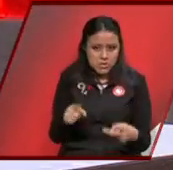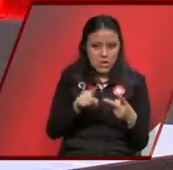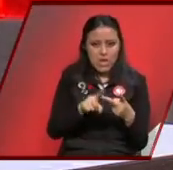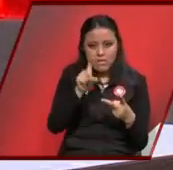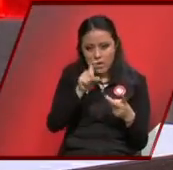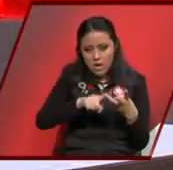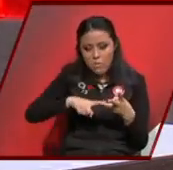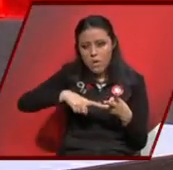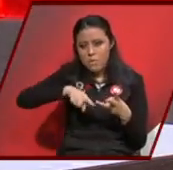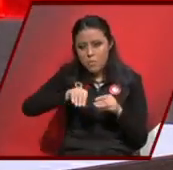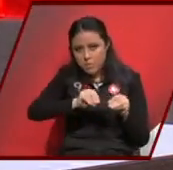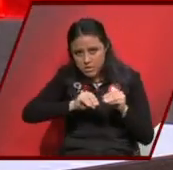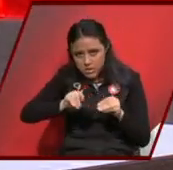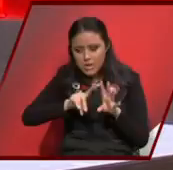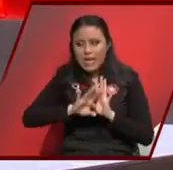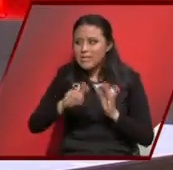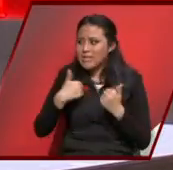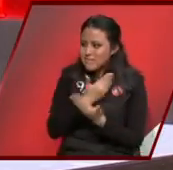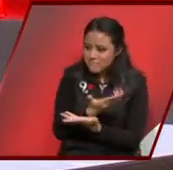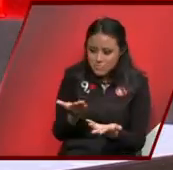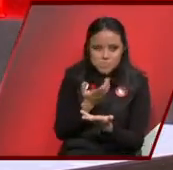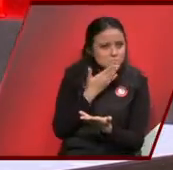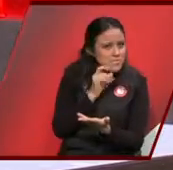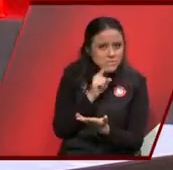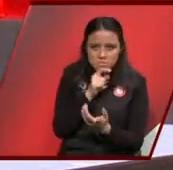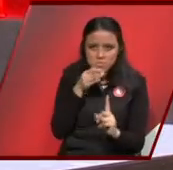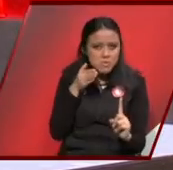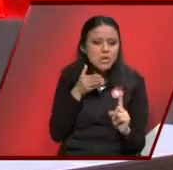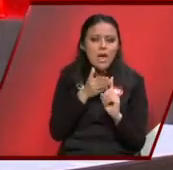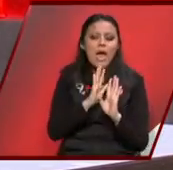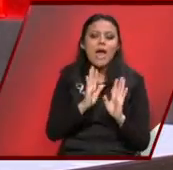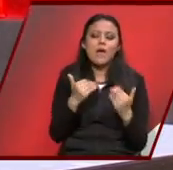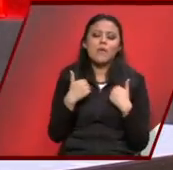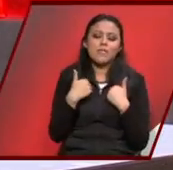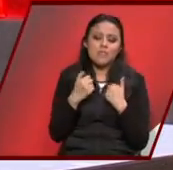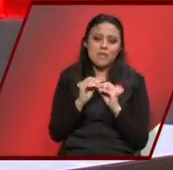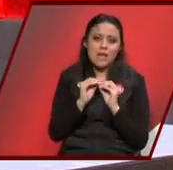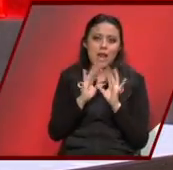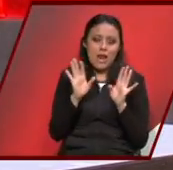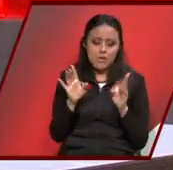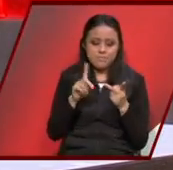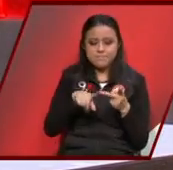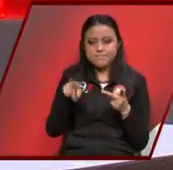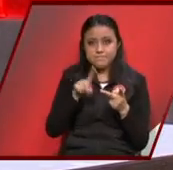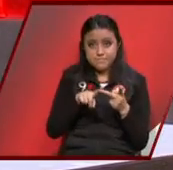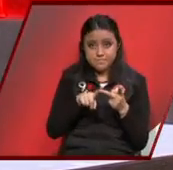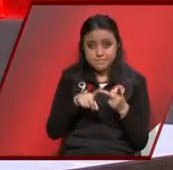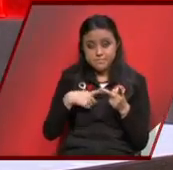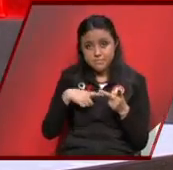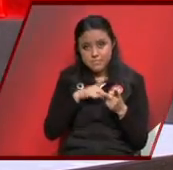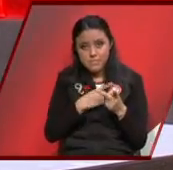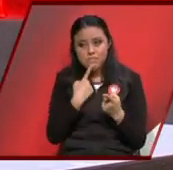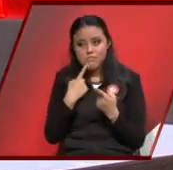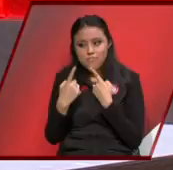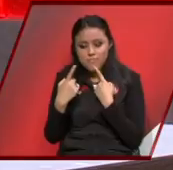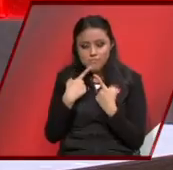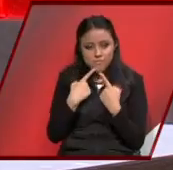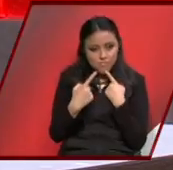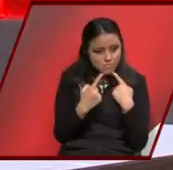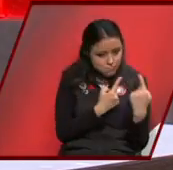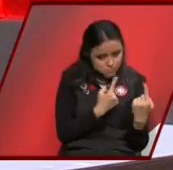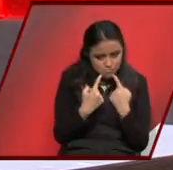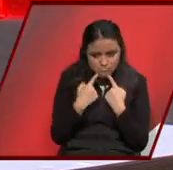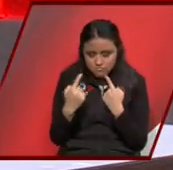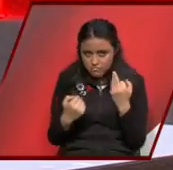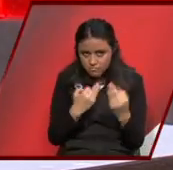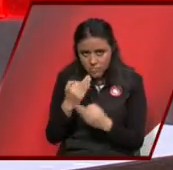agua, movilidad, y está claro cómo lo vamos a conformar, es un primer paso. Y el otro, diálogo y acuerdo permanente. Yo estoy